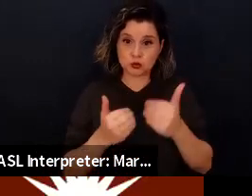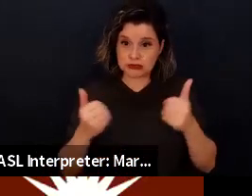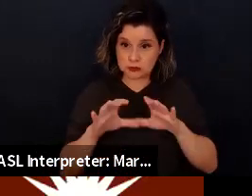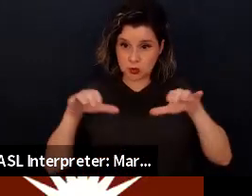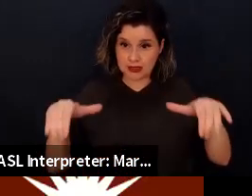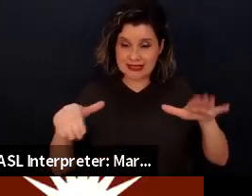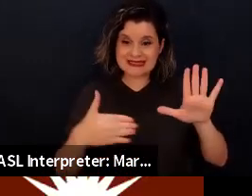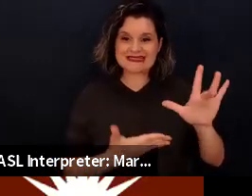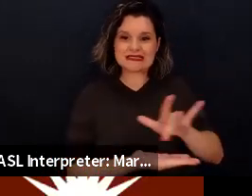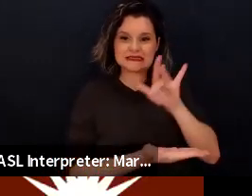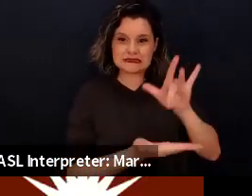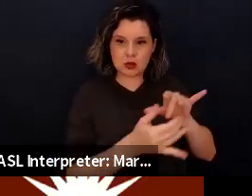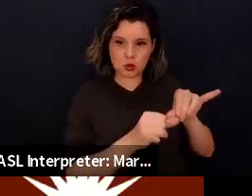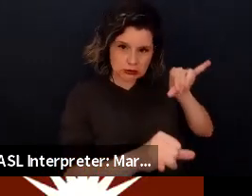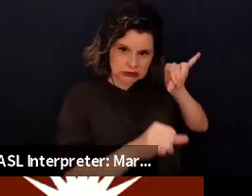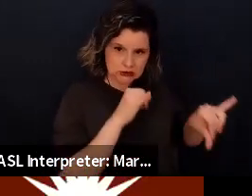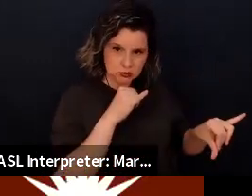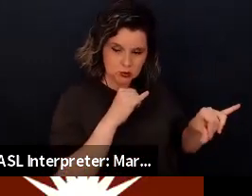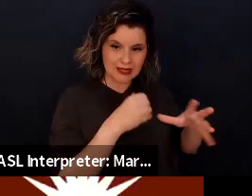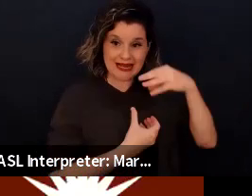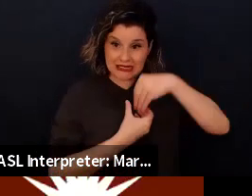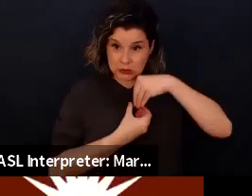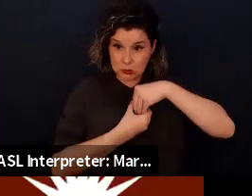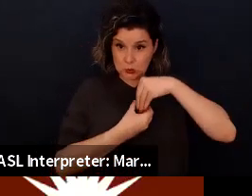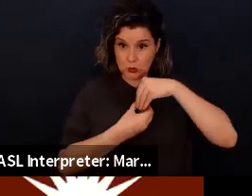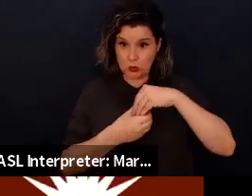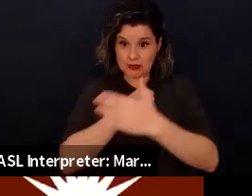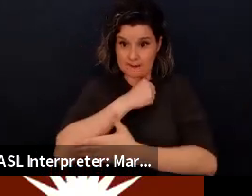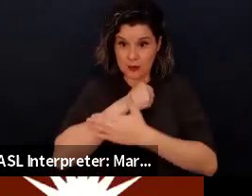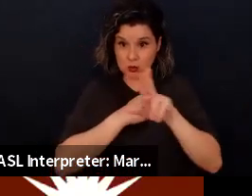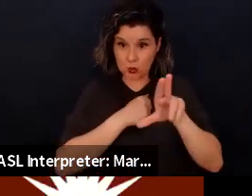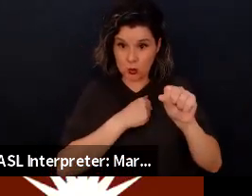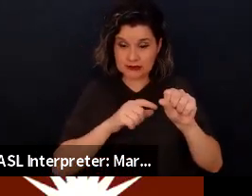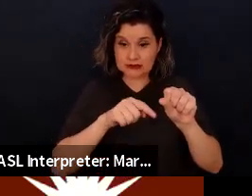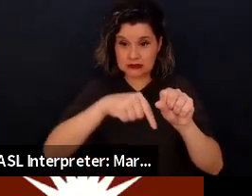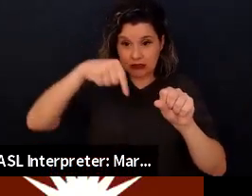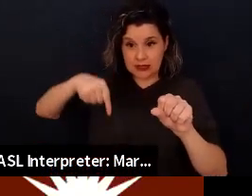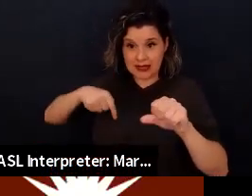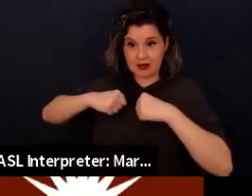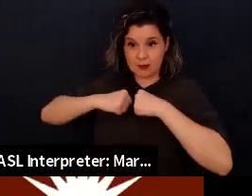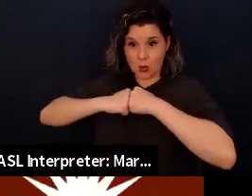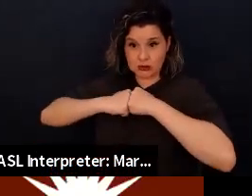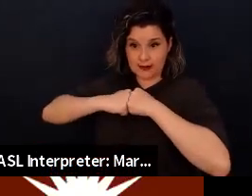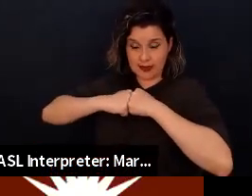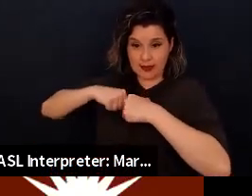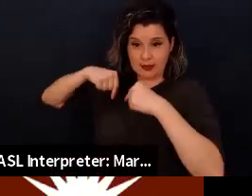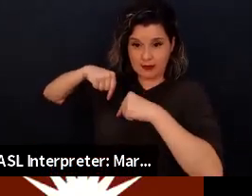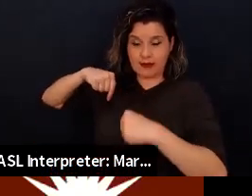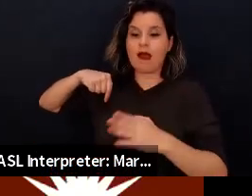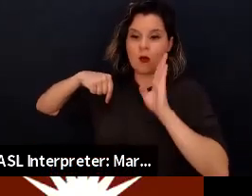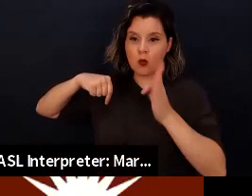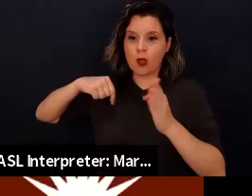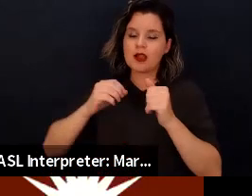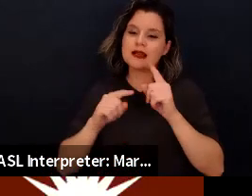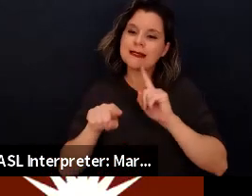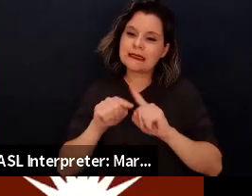un centro de detención en el interior del país y en un centro de detención en la frontera. Ahorita voy a hacer un tipo